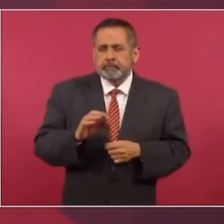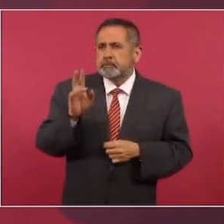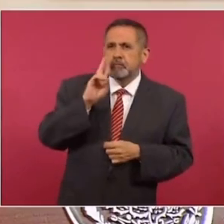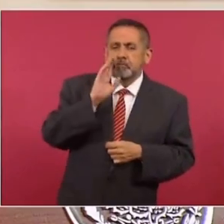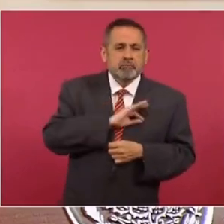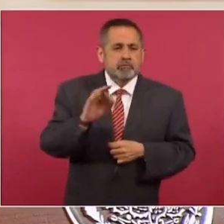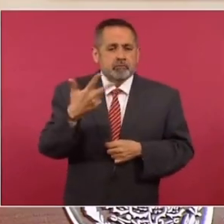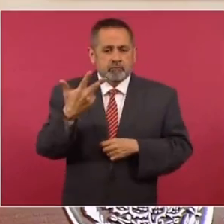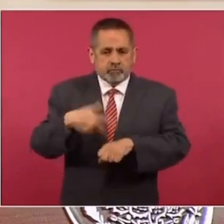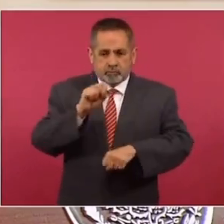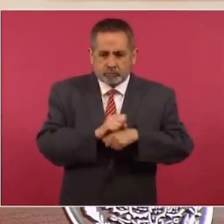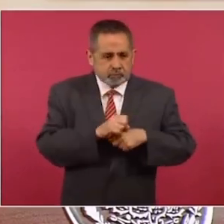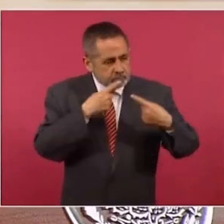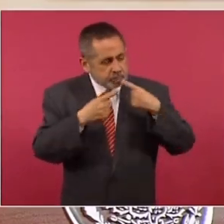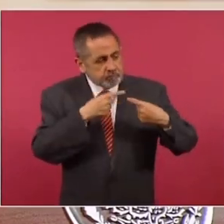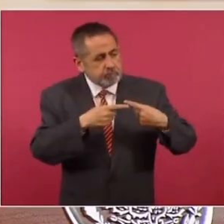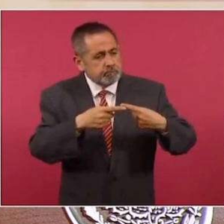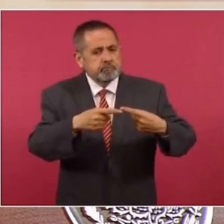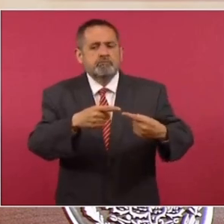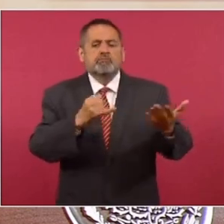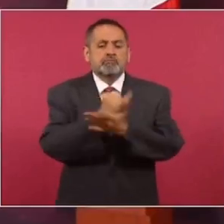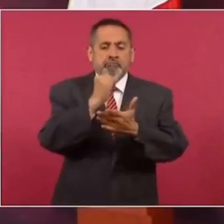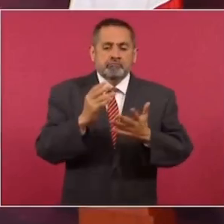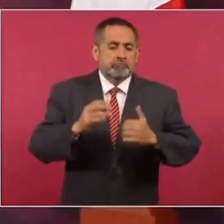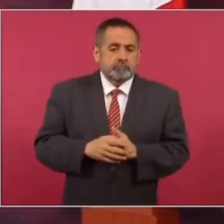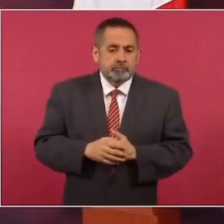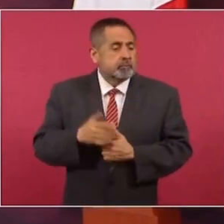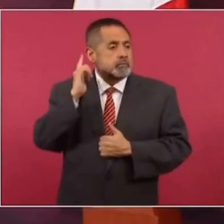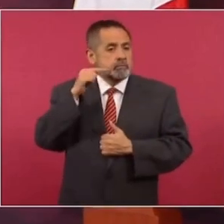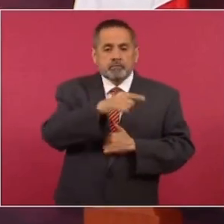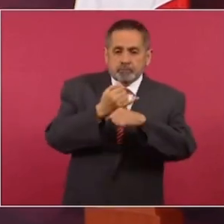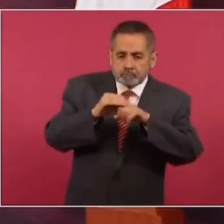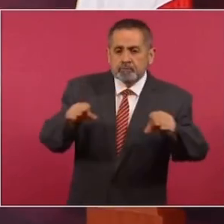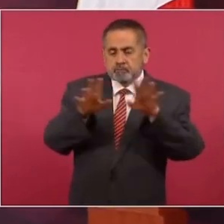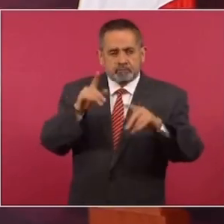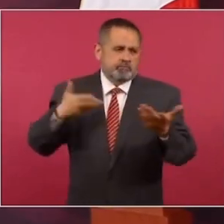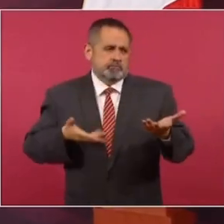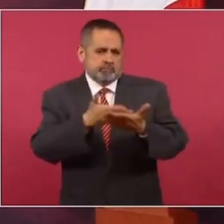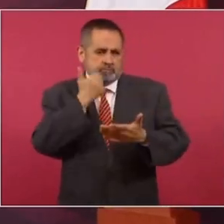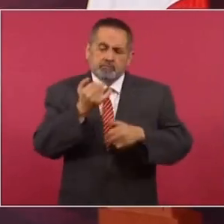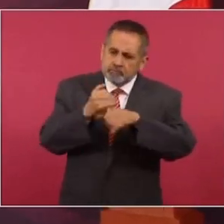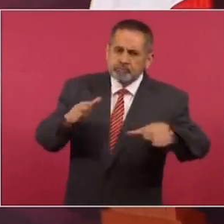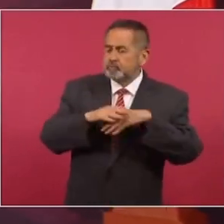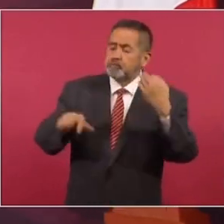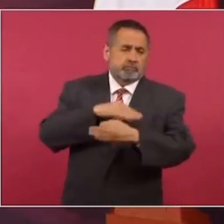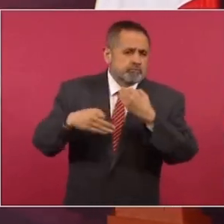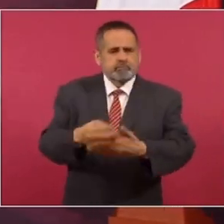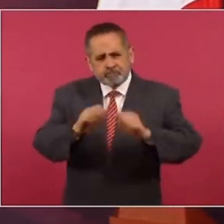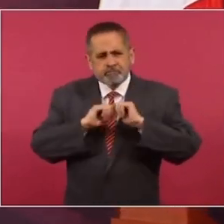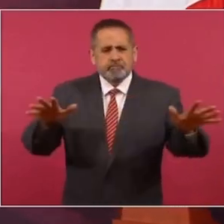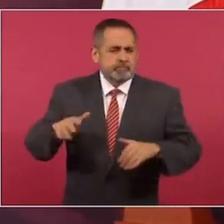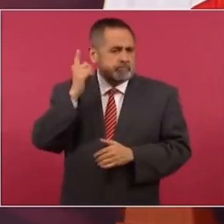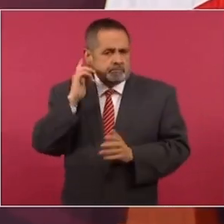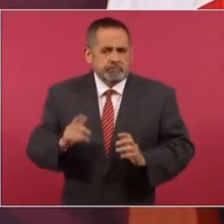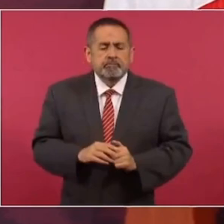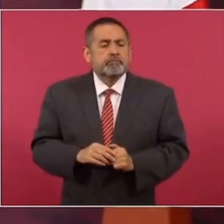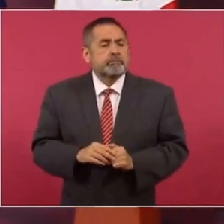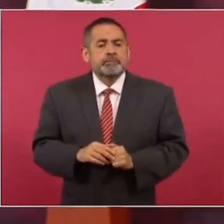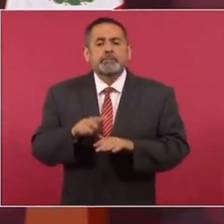8 semanas se va a resolver. Ojalá ahí haya información, que es lo que estamos planteando, para todos,